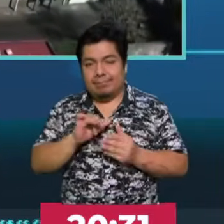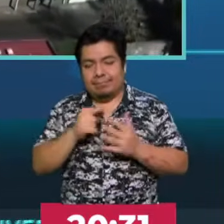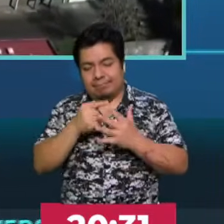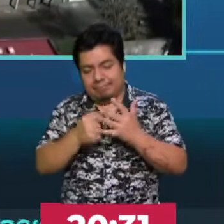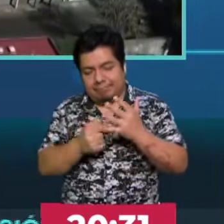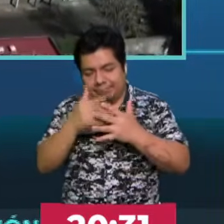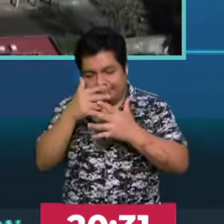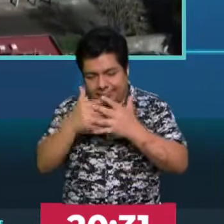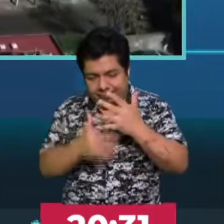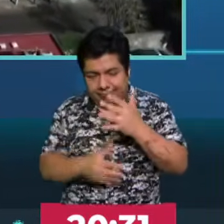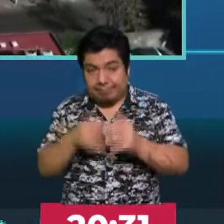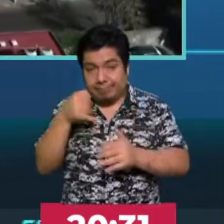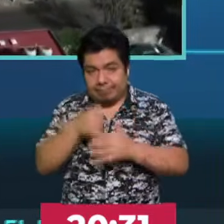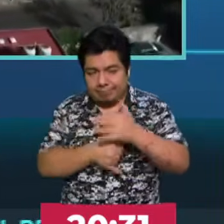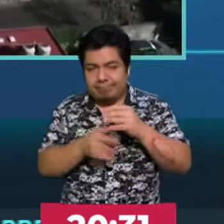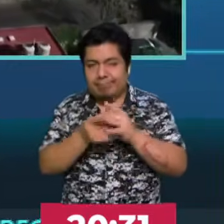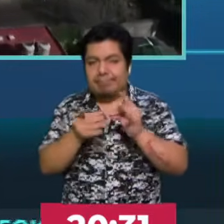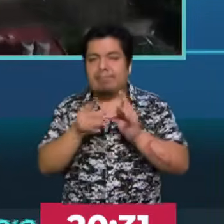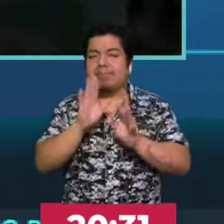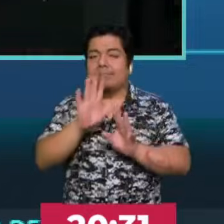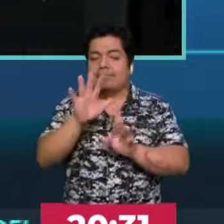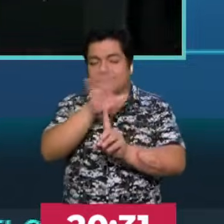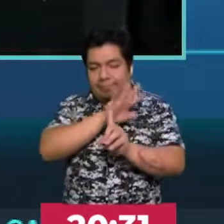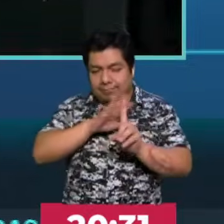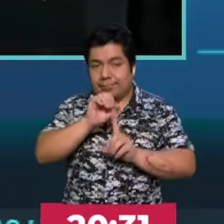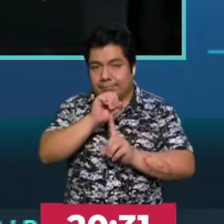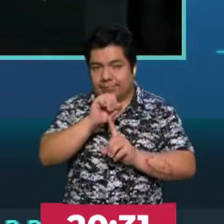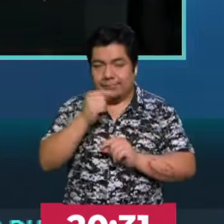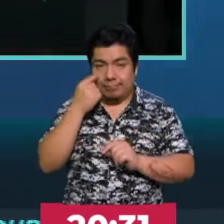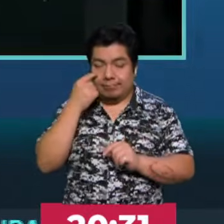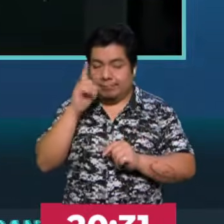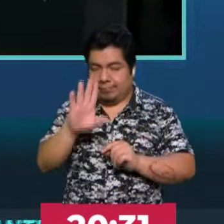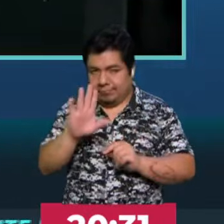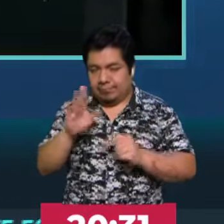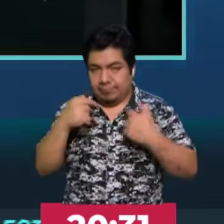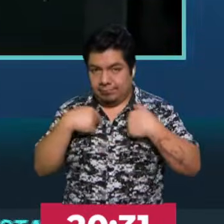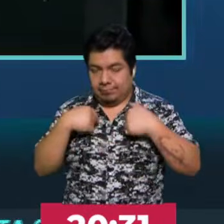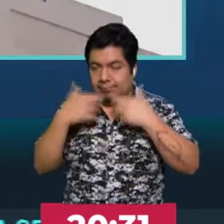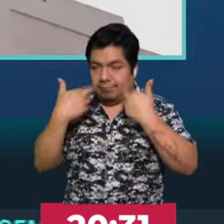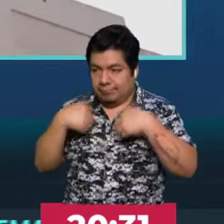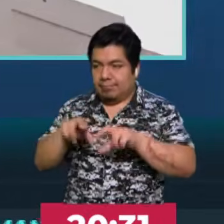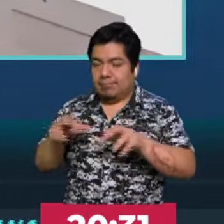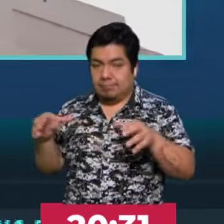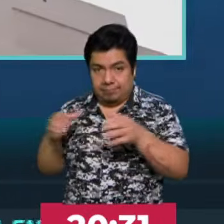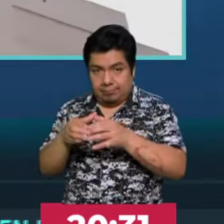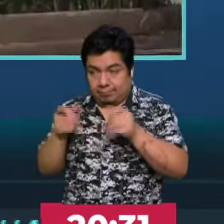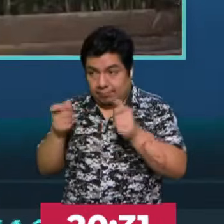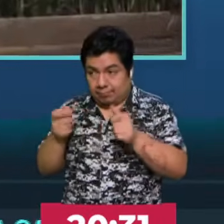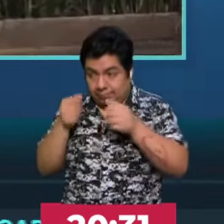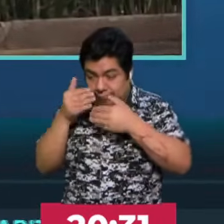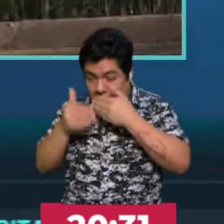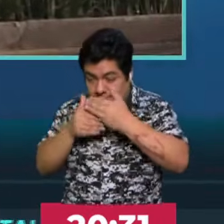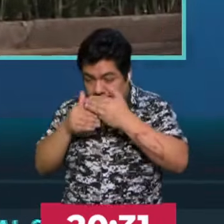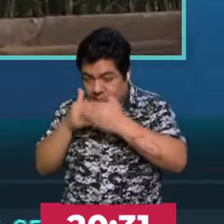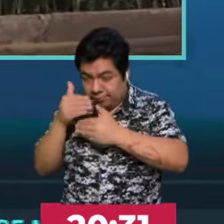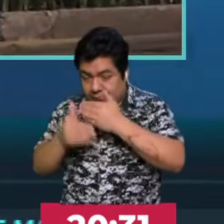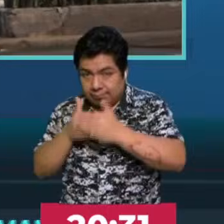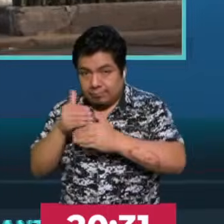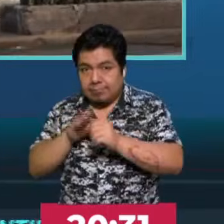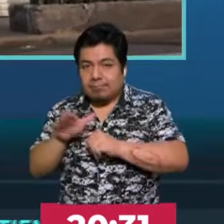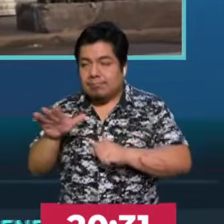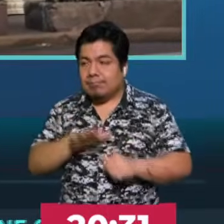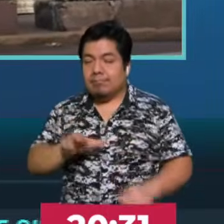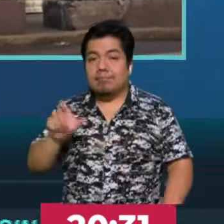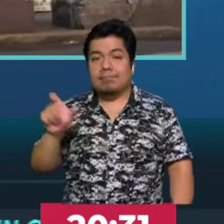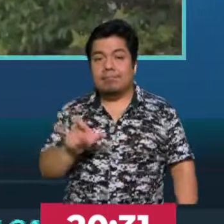mucho más, pero tenemos que verlo en conjunto. Mira, para mí una representación muy clara de este proceso es la del pueblo de